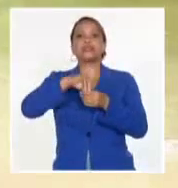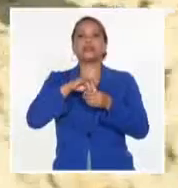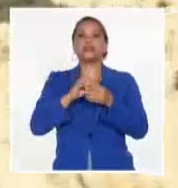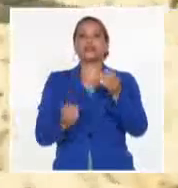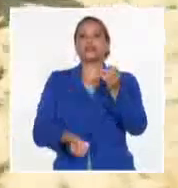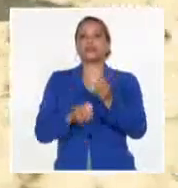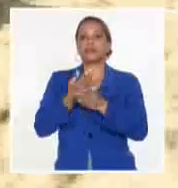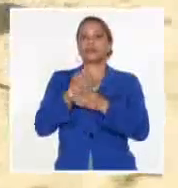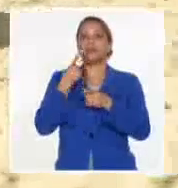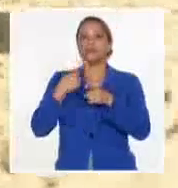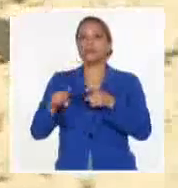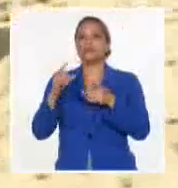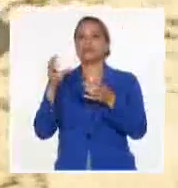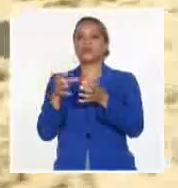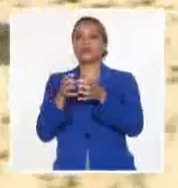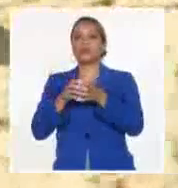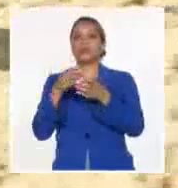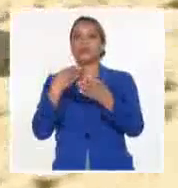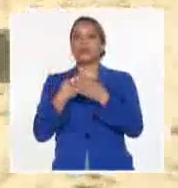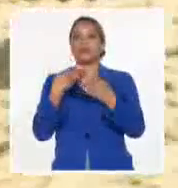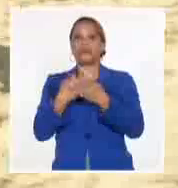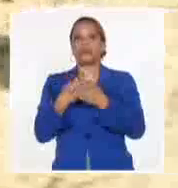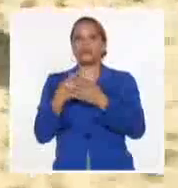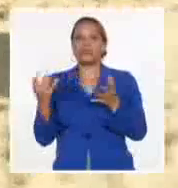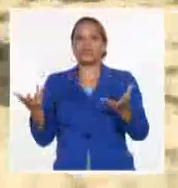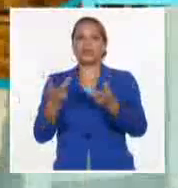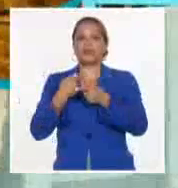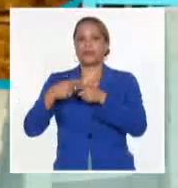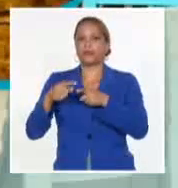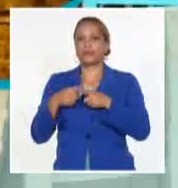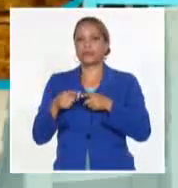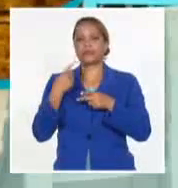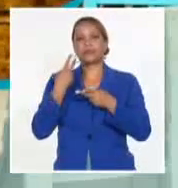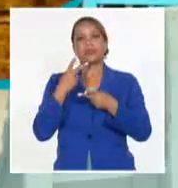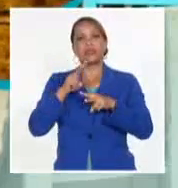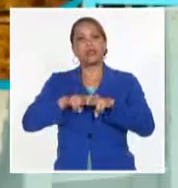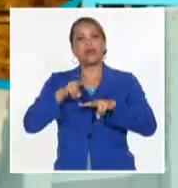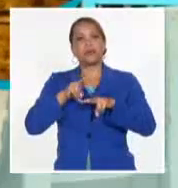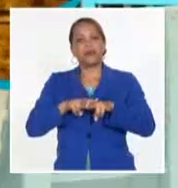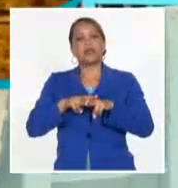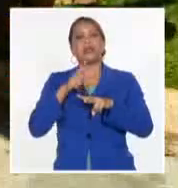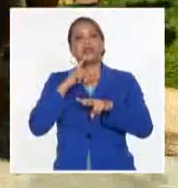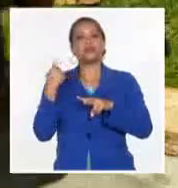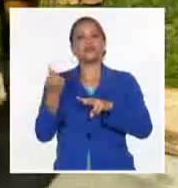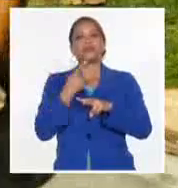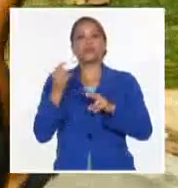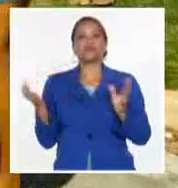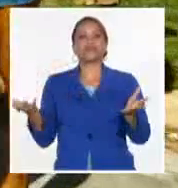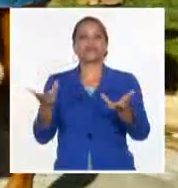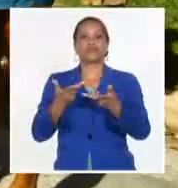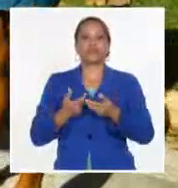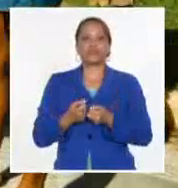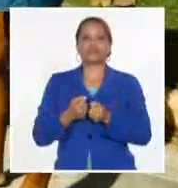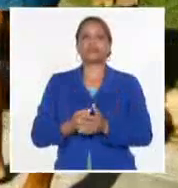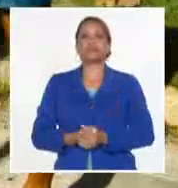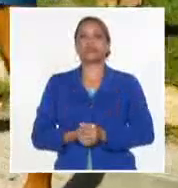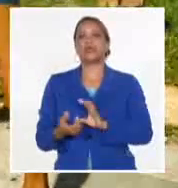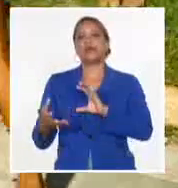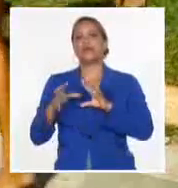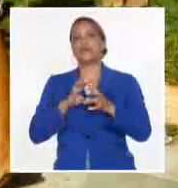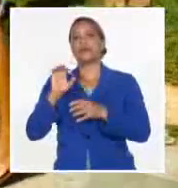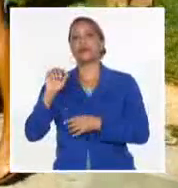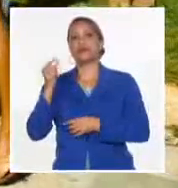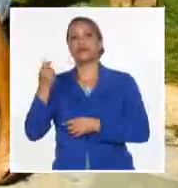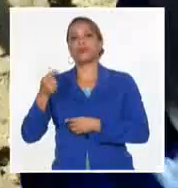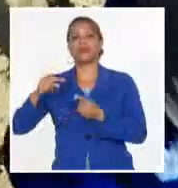y del Grupo Empresarial de Reciclaje de La Habana, quienes apuestan por una mejor gestión de los residuales, la adopción de formas de economía